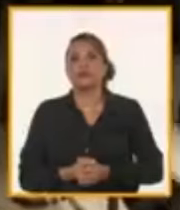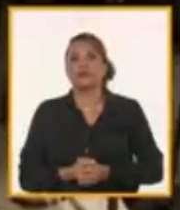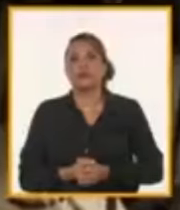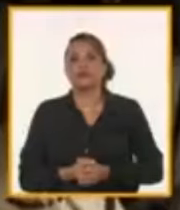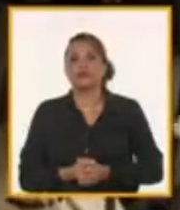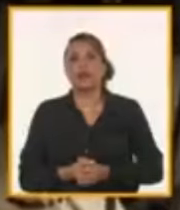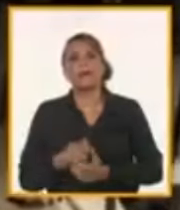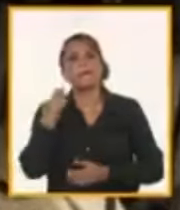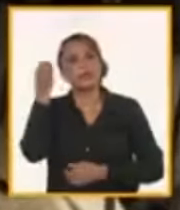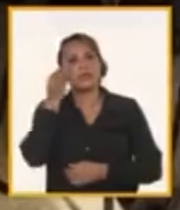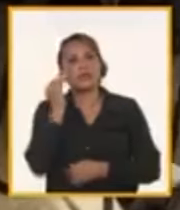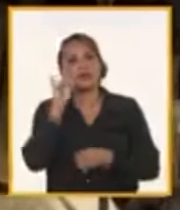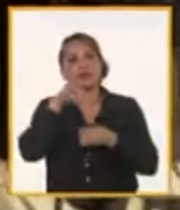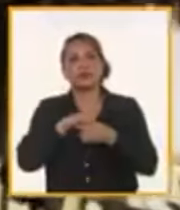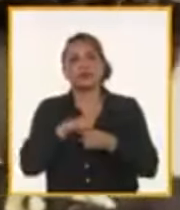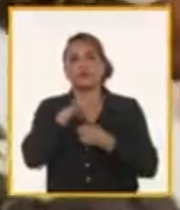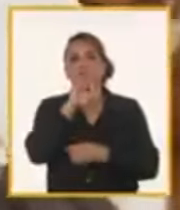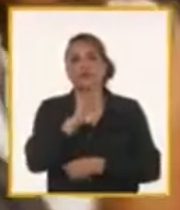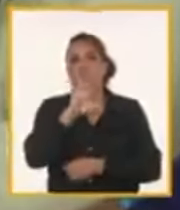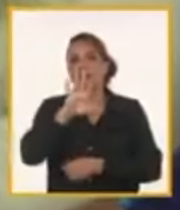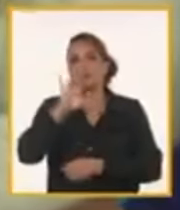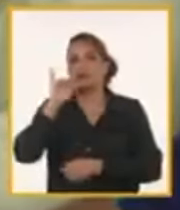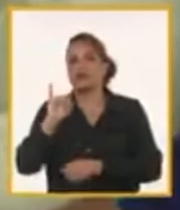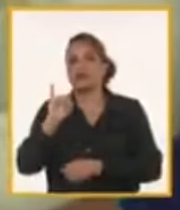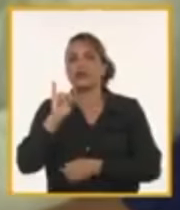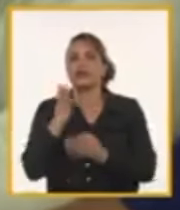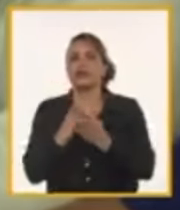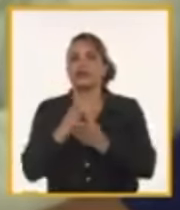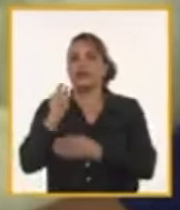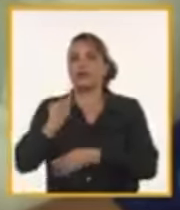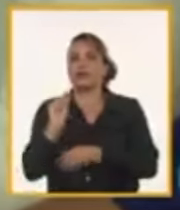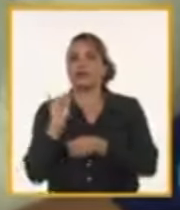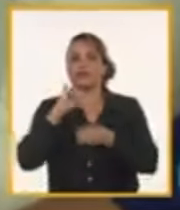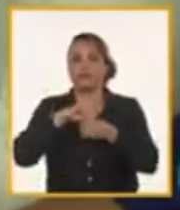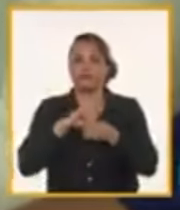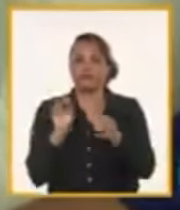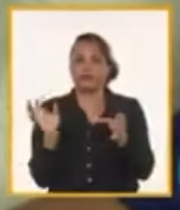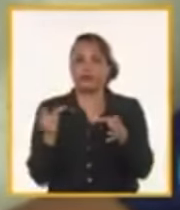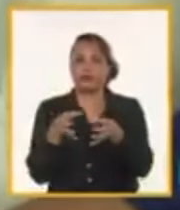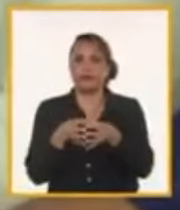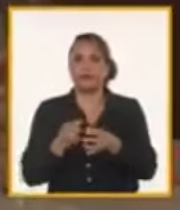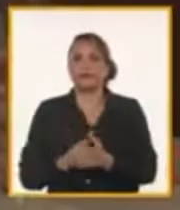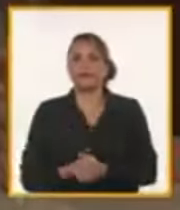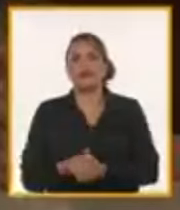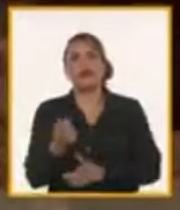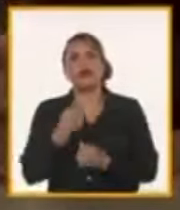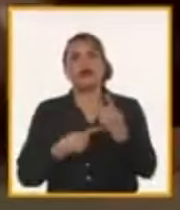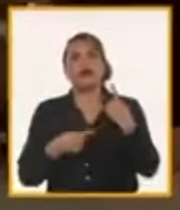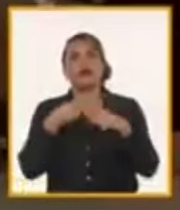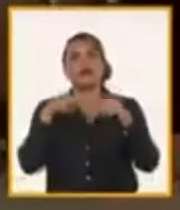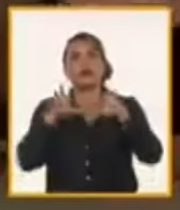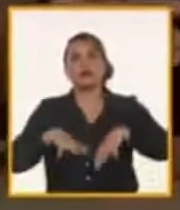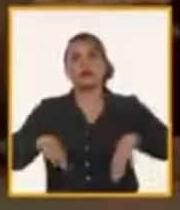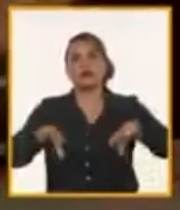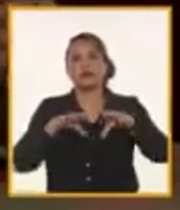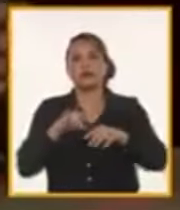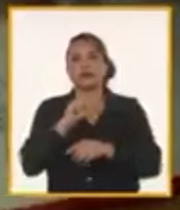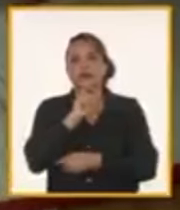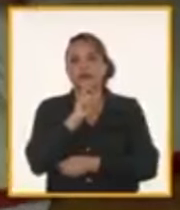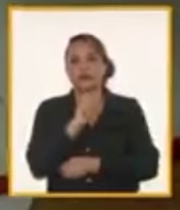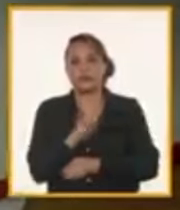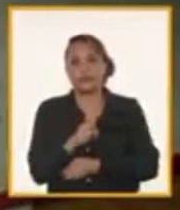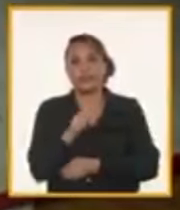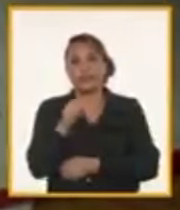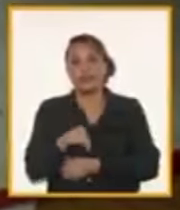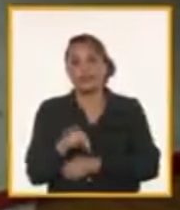800 56 estudiantes Sin embargo a pesar de las consideraciones que la institución educativa ha tenido